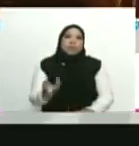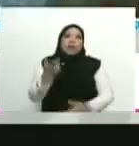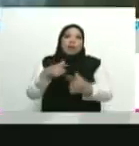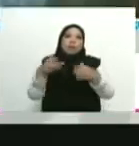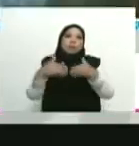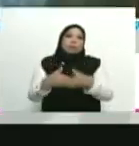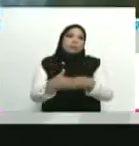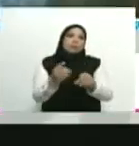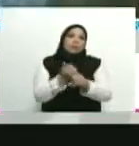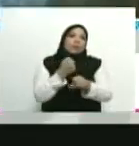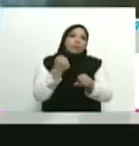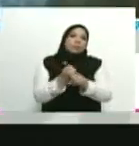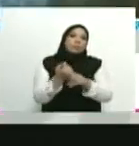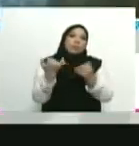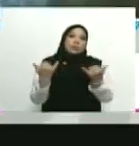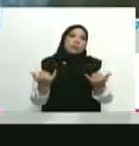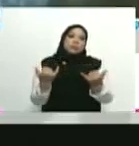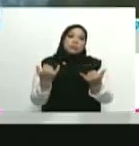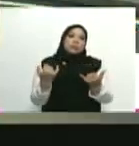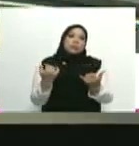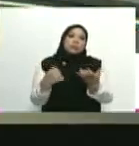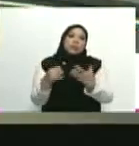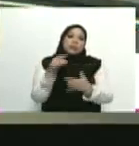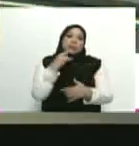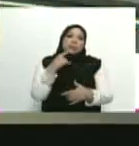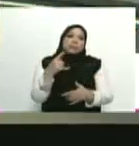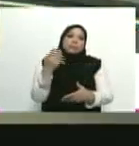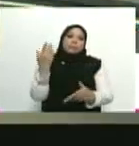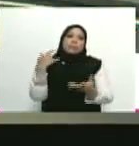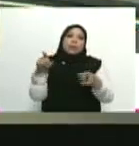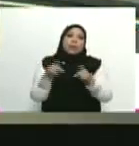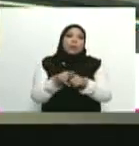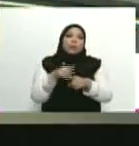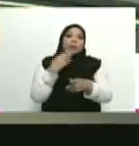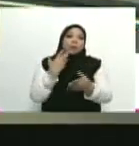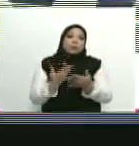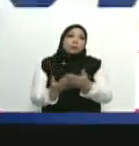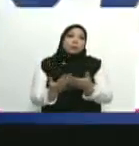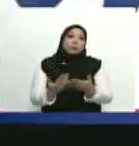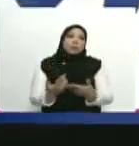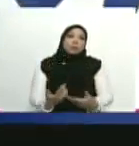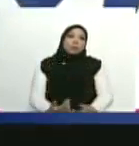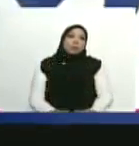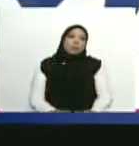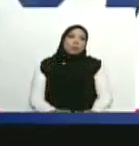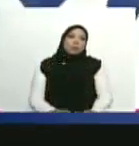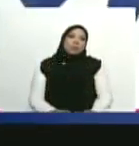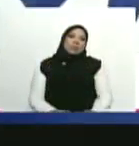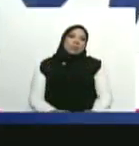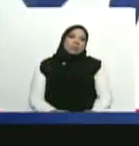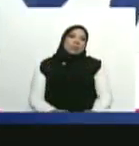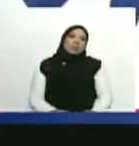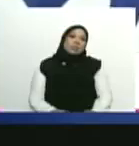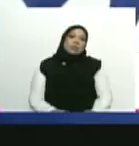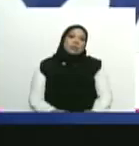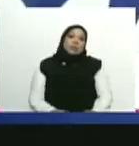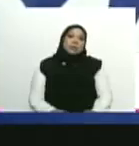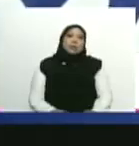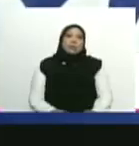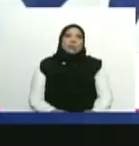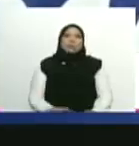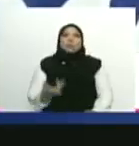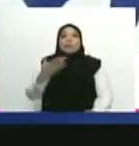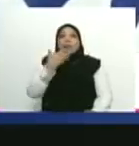etcétera. ¿Qué dice el vicealmirante? Sí, muchas gracias, mi comandante en jefe, vicealmirante Jesús Martín Acevedo, director naval de Educación. Muchas gracias por la